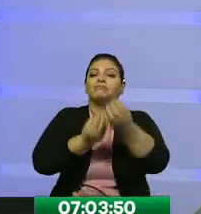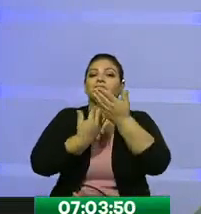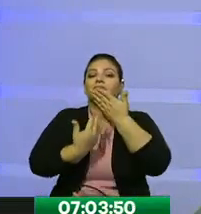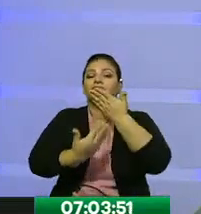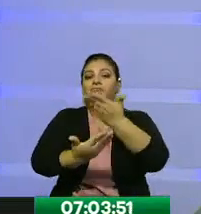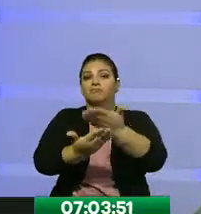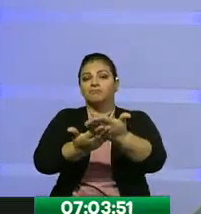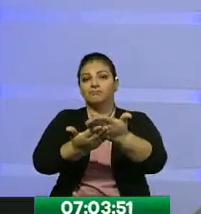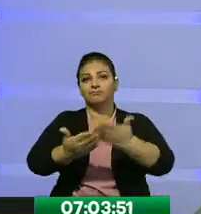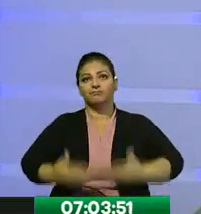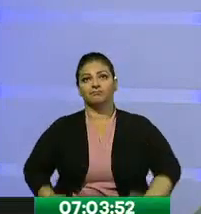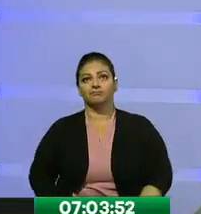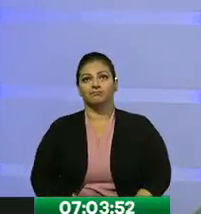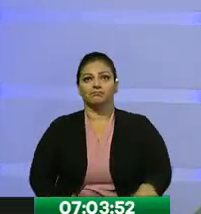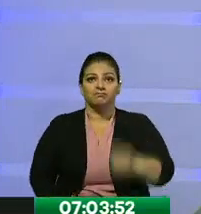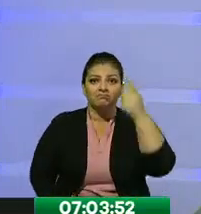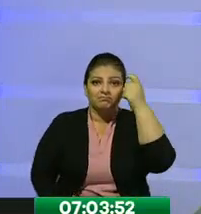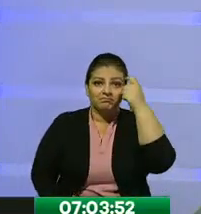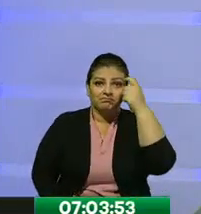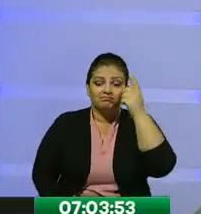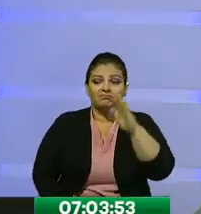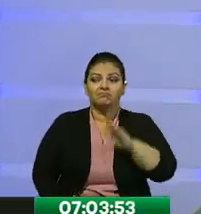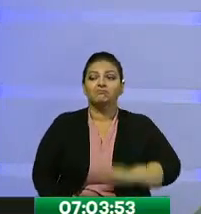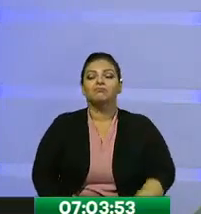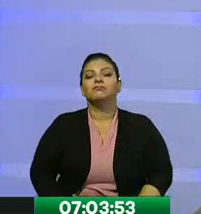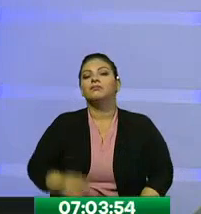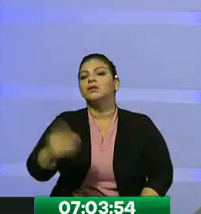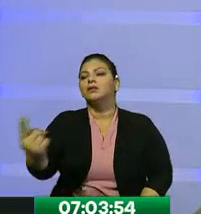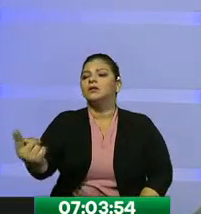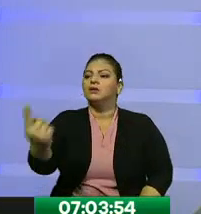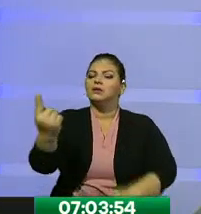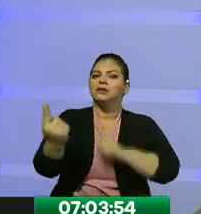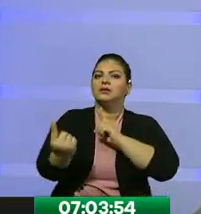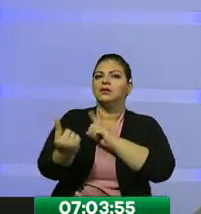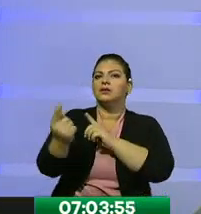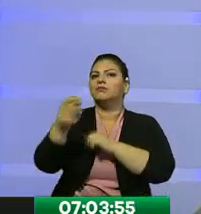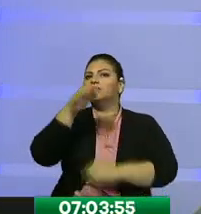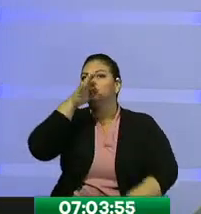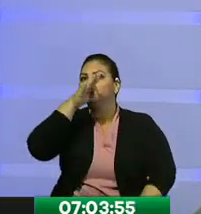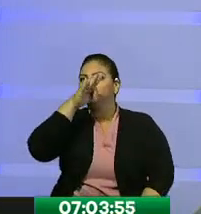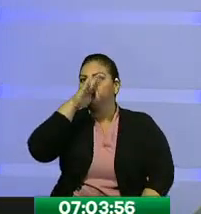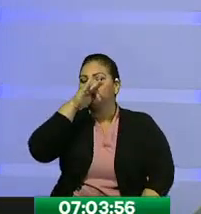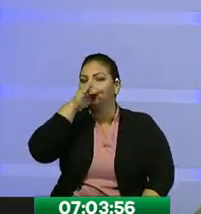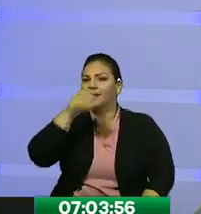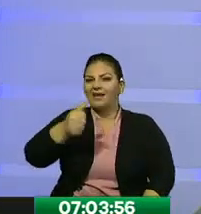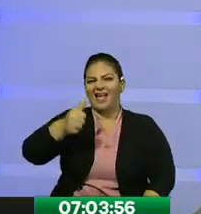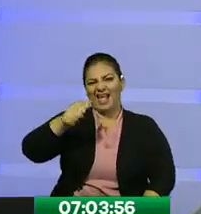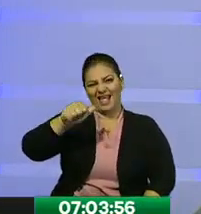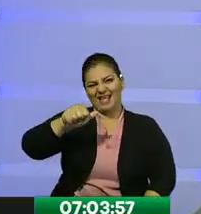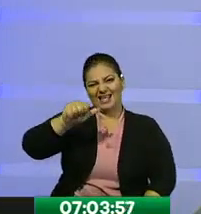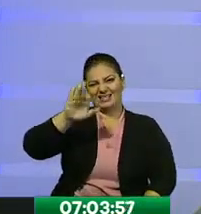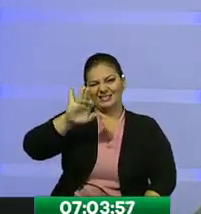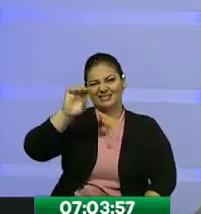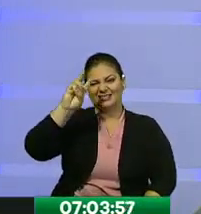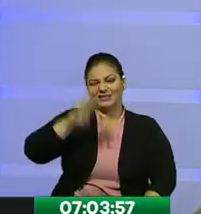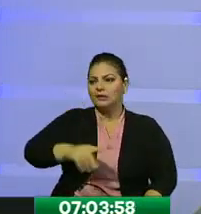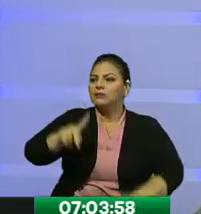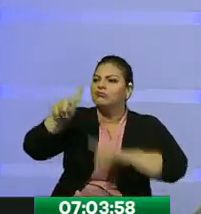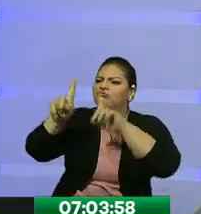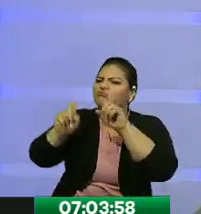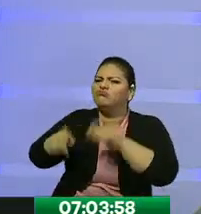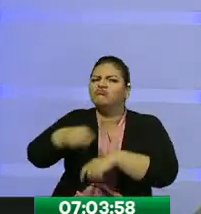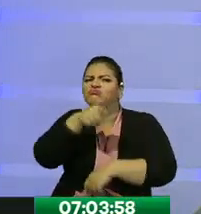sería ideal en otro momento poder conseguir una versión por parte de la autoridad de tránsito pertinente a quien le